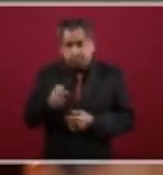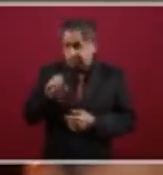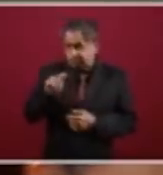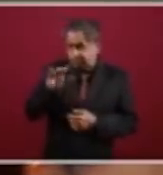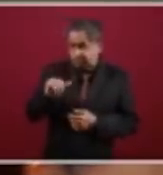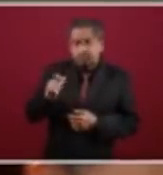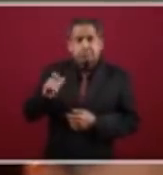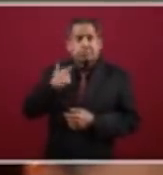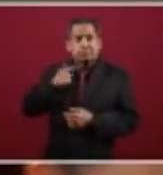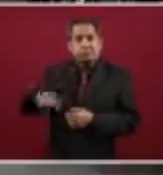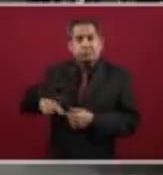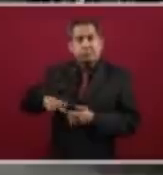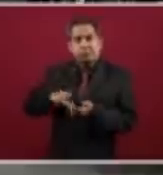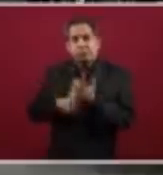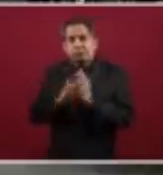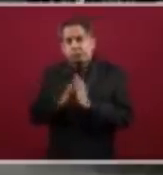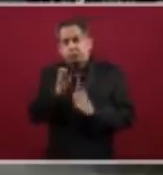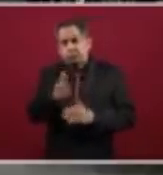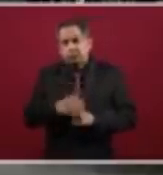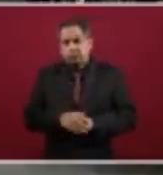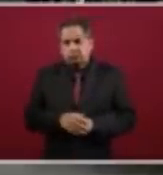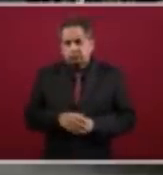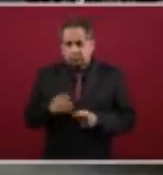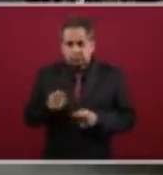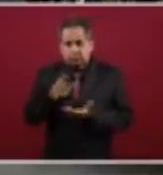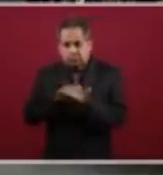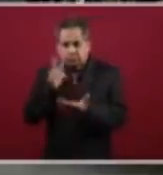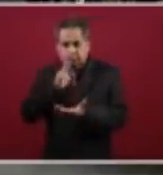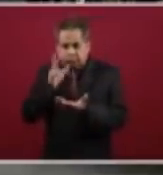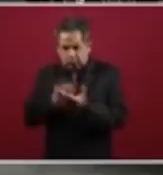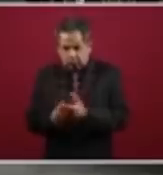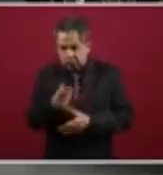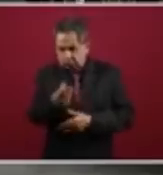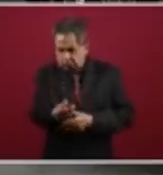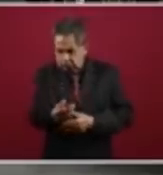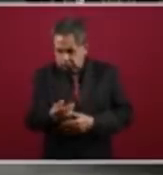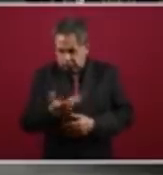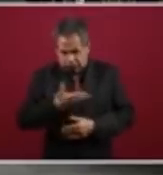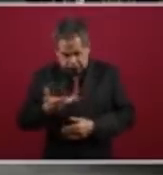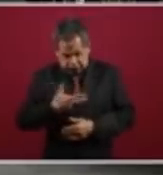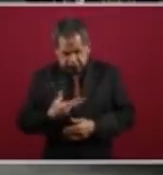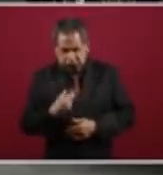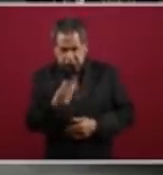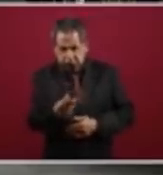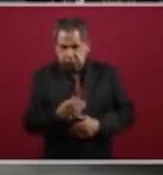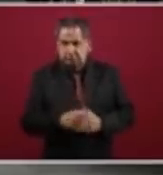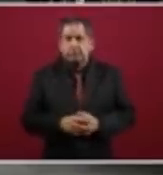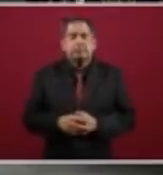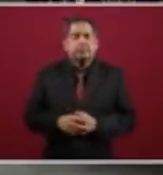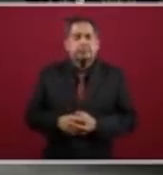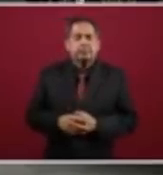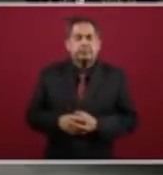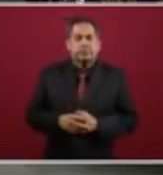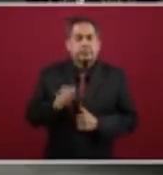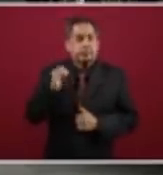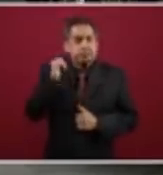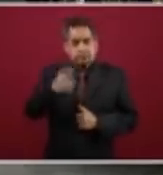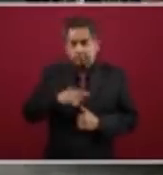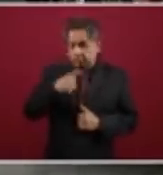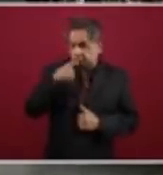gobiernos anteriores, por favor? Y si me permite, le puedo entregar las pruebas. Aquí las sí, traigo. Con todo gusto. Igual si hay cualquier denuncia